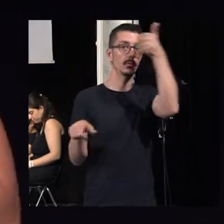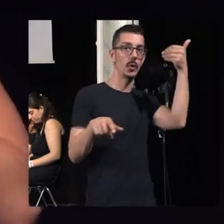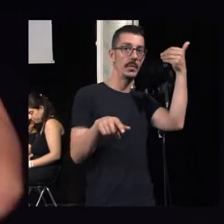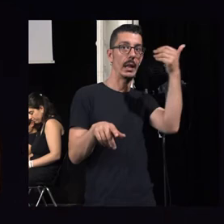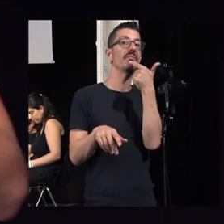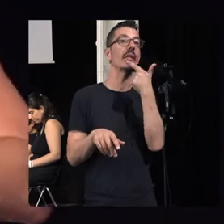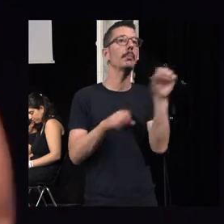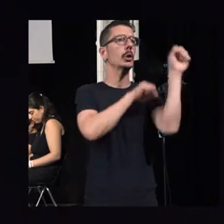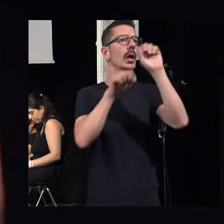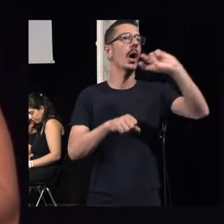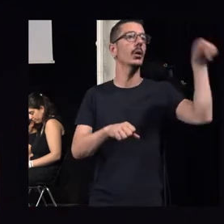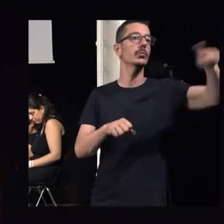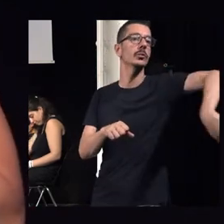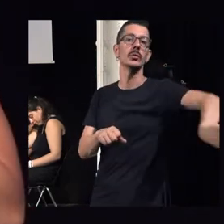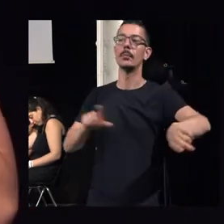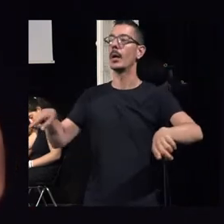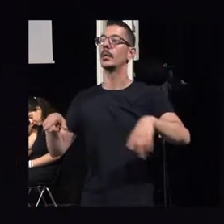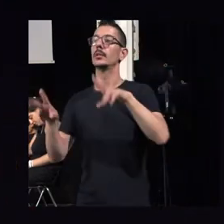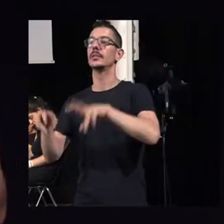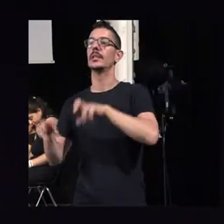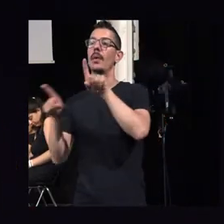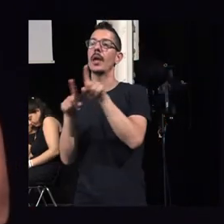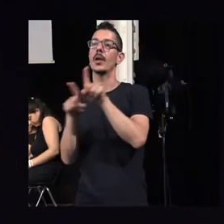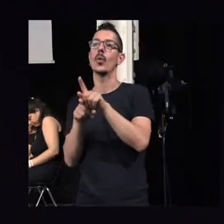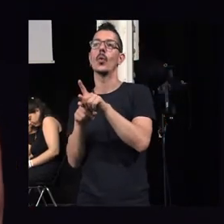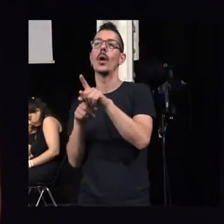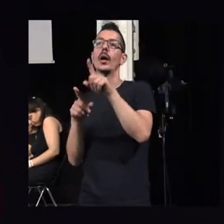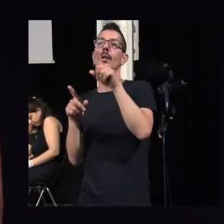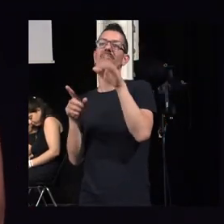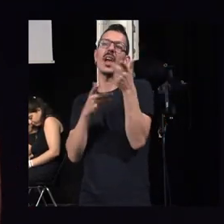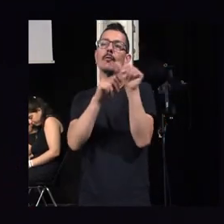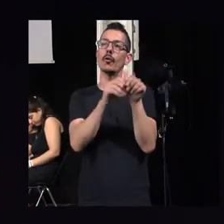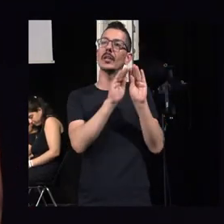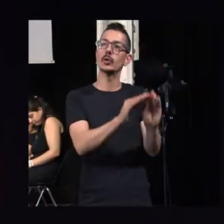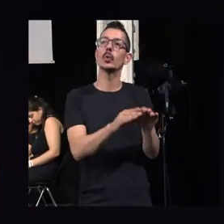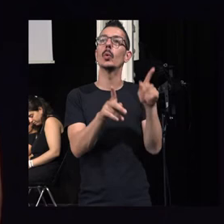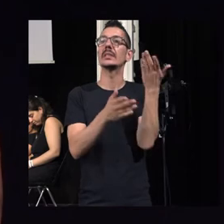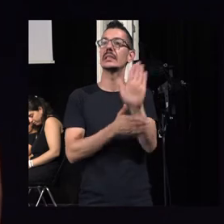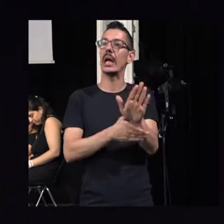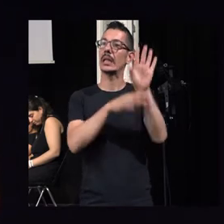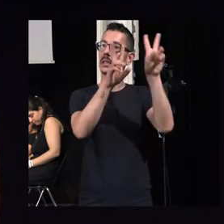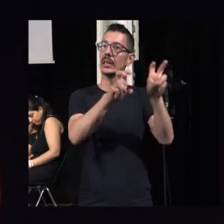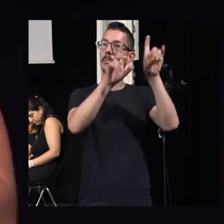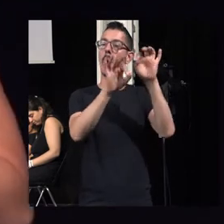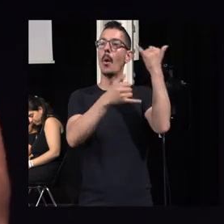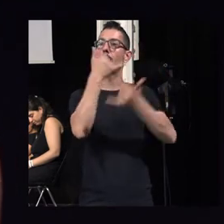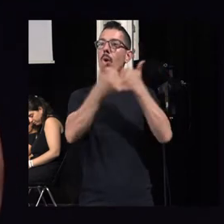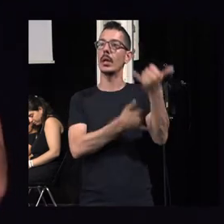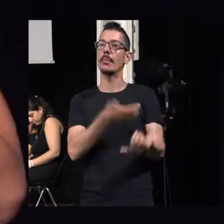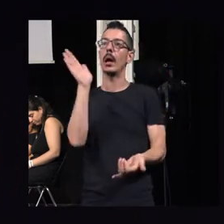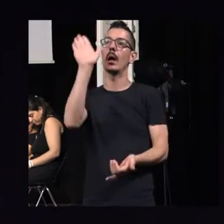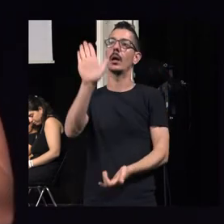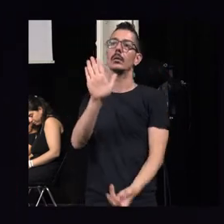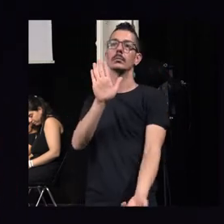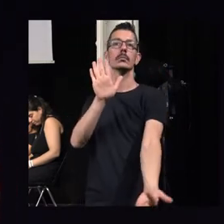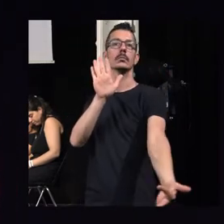que bueno, tienen su manera de presentar las cosas, su manera de problematizar y bueno, que ellas